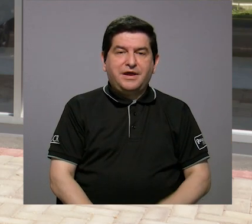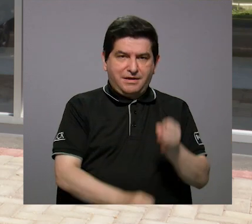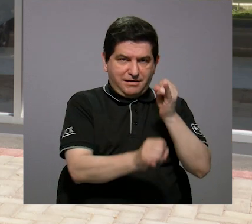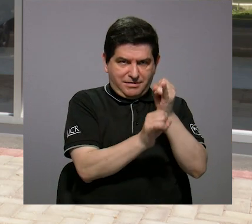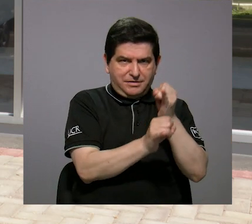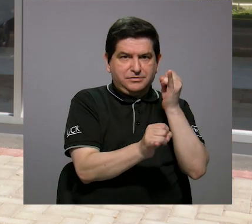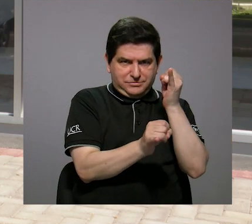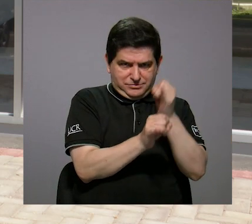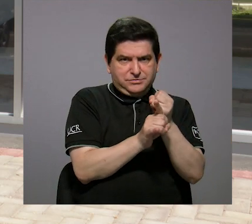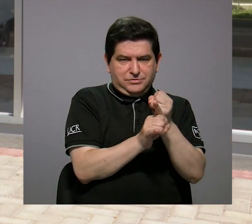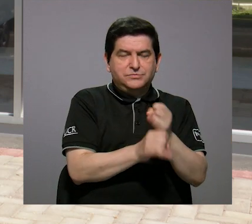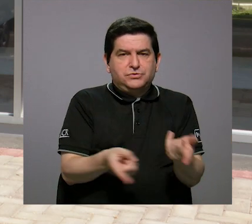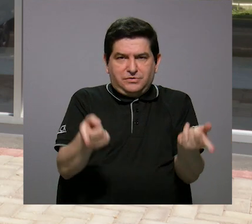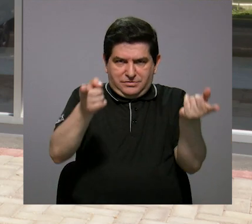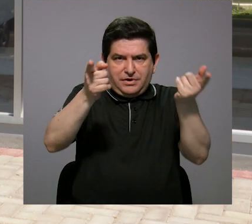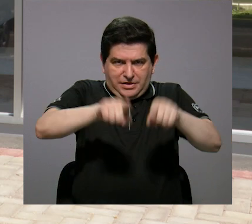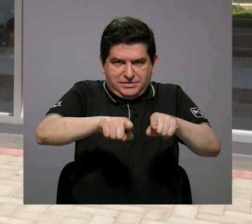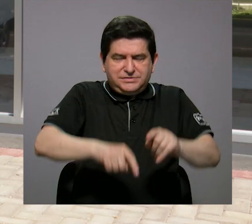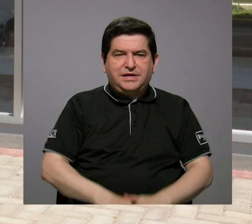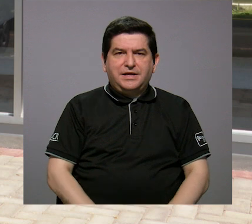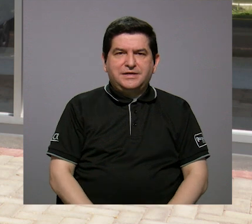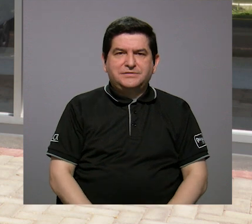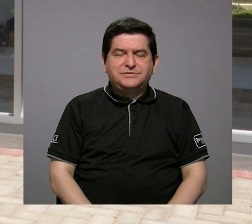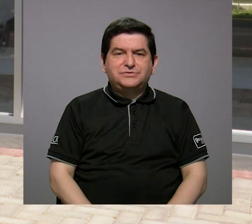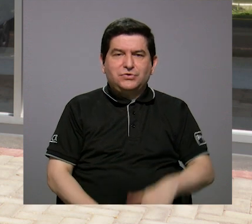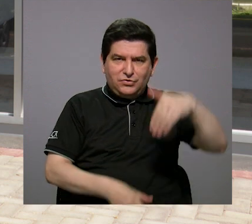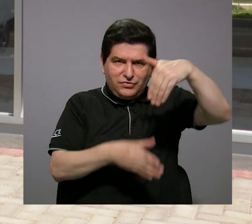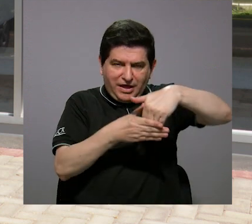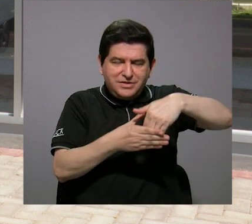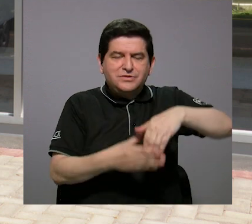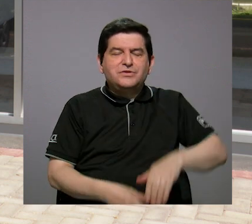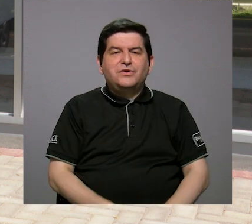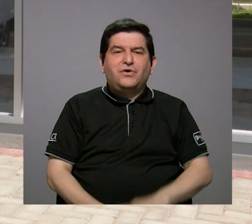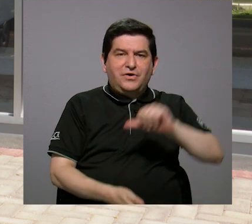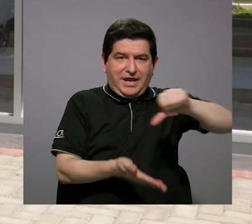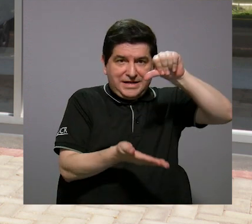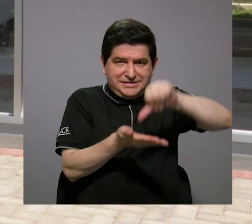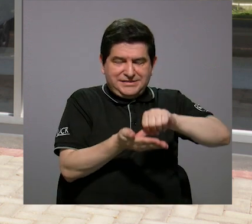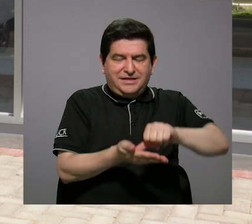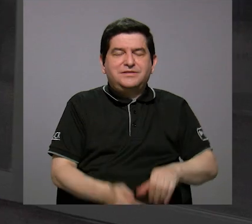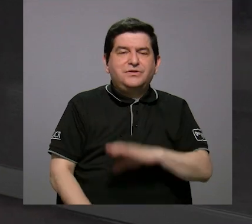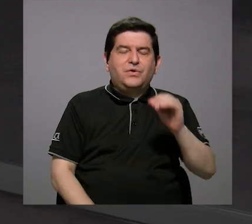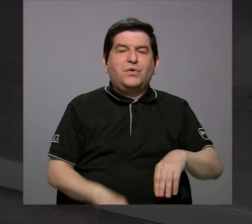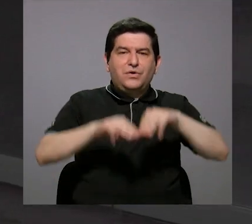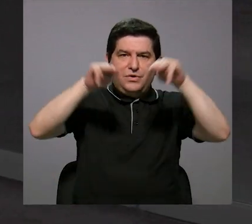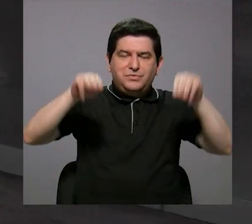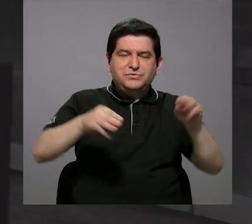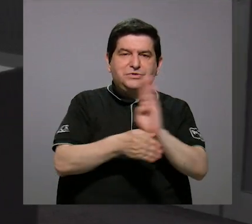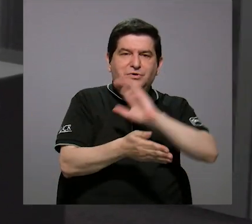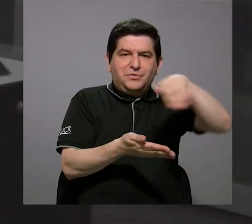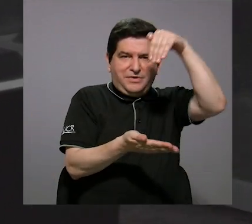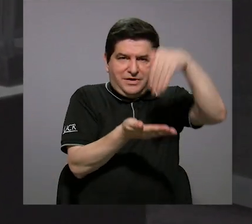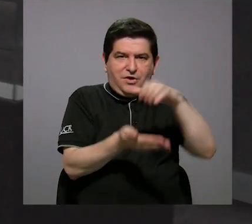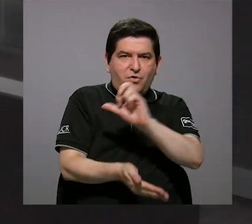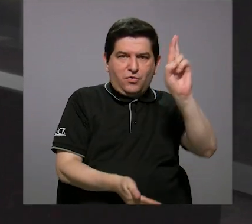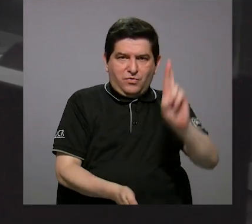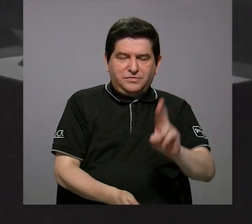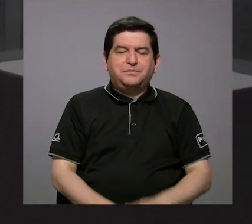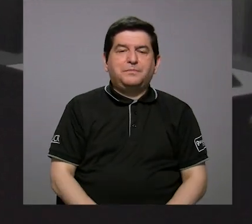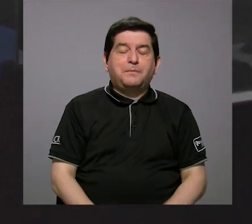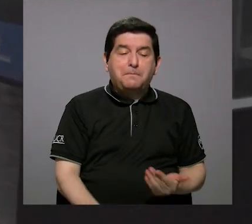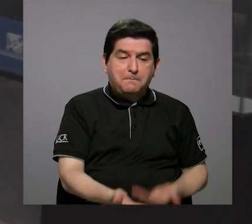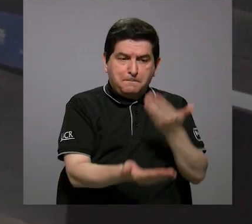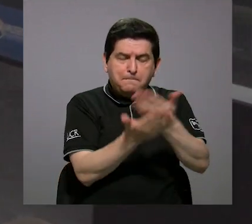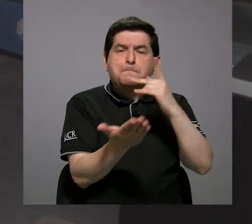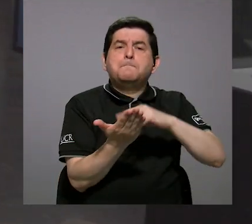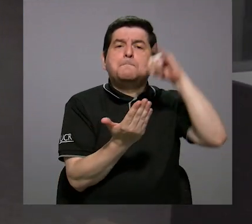como ente, digamos, que cobija al CICIMA, y los museos del Banco Central de Costa Rica. Planteamos